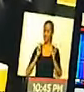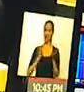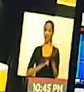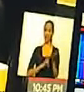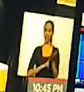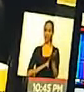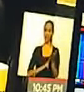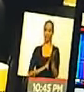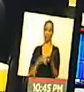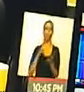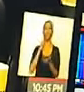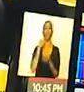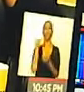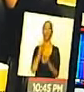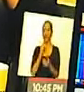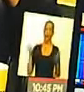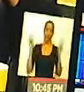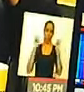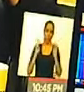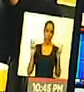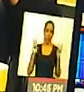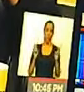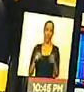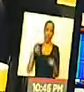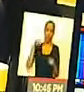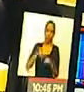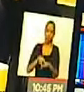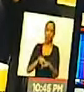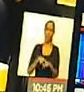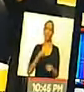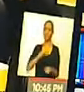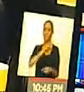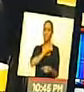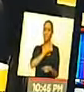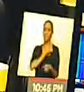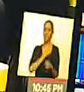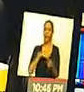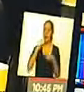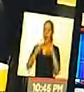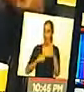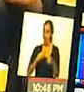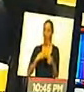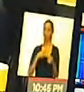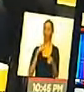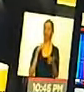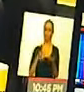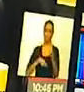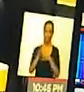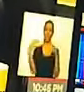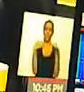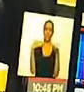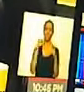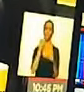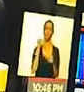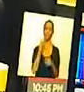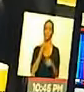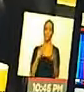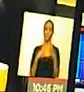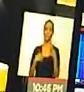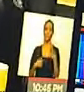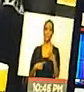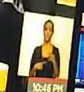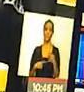Caso Irak, caso el supuesto un atentado que hubo en España para después el señor Aznar decir vamos a la guerra de Irak, etcétera, etcétera.